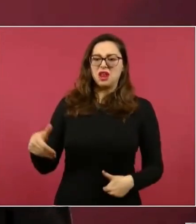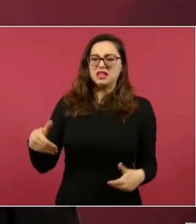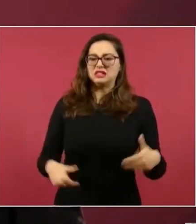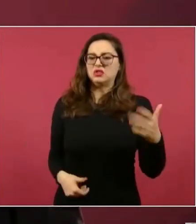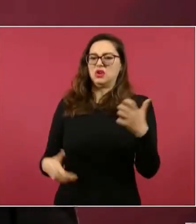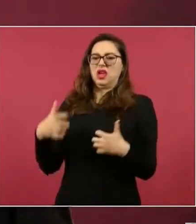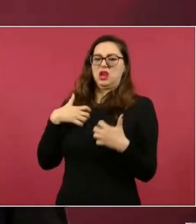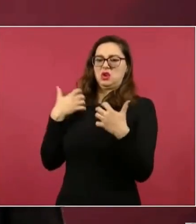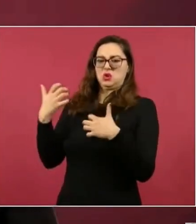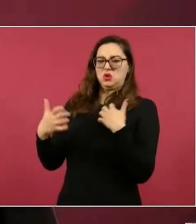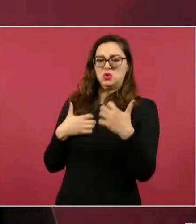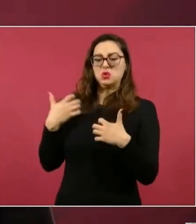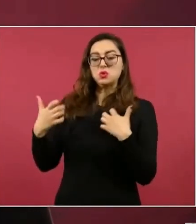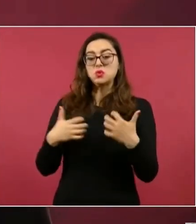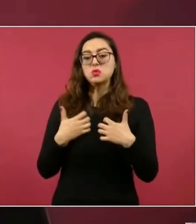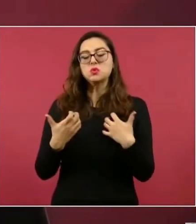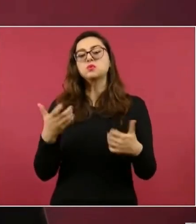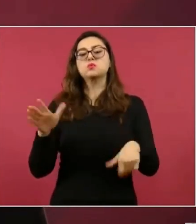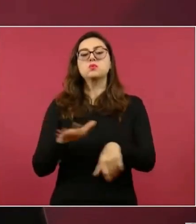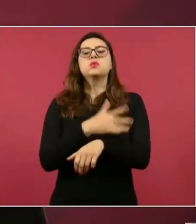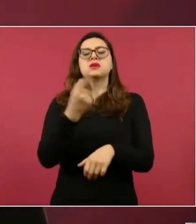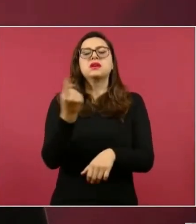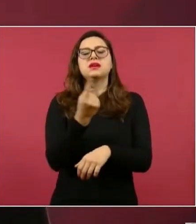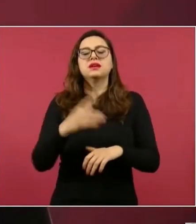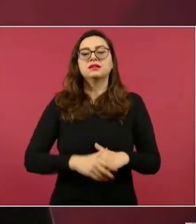ya no tienen privilegios,